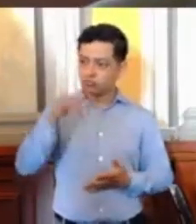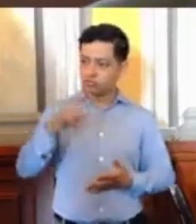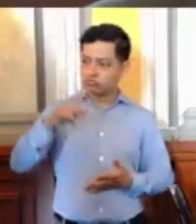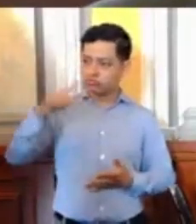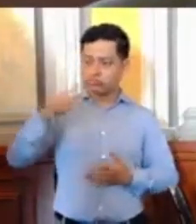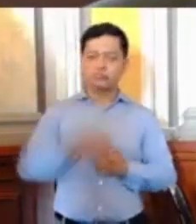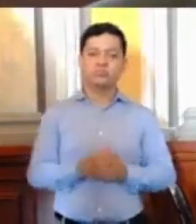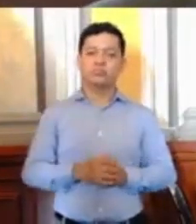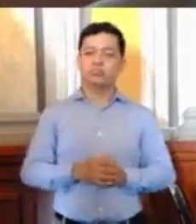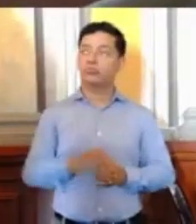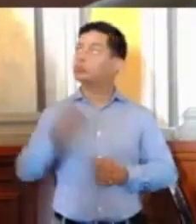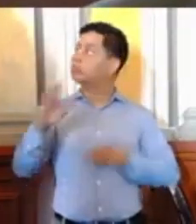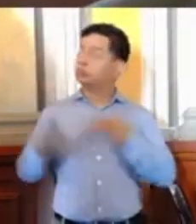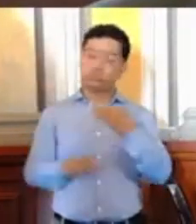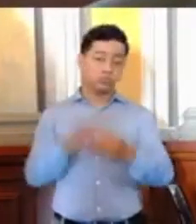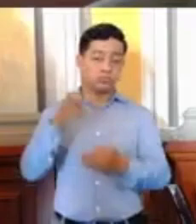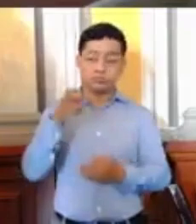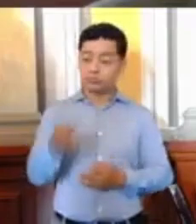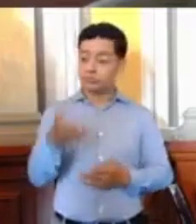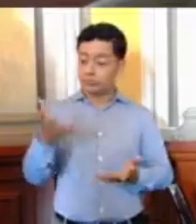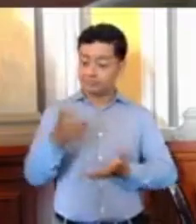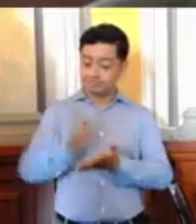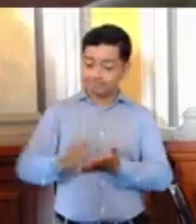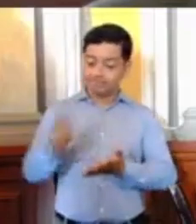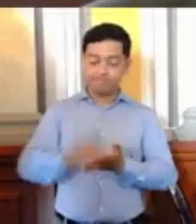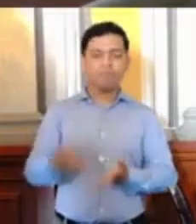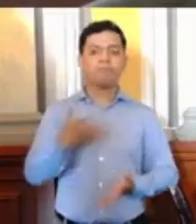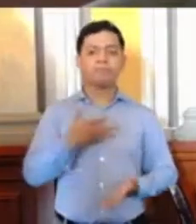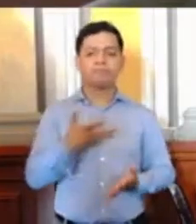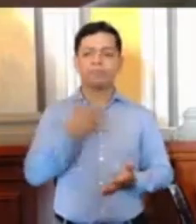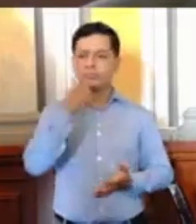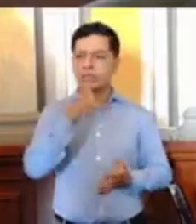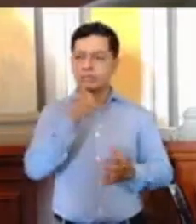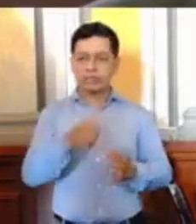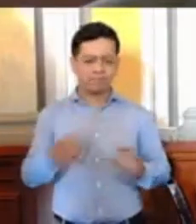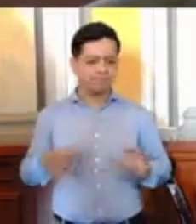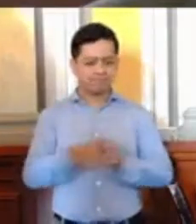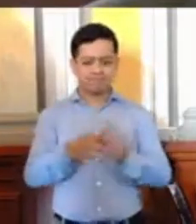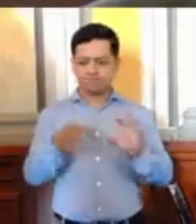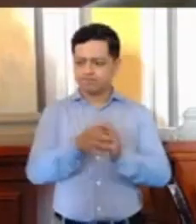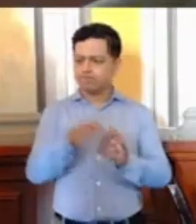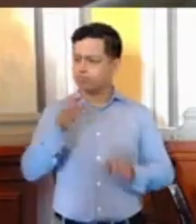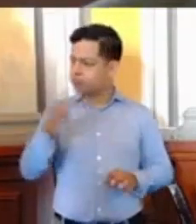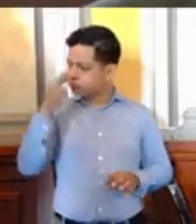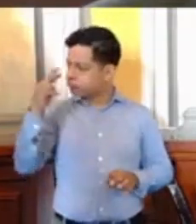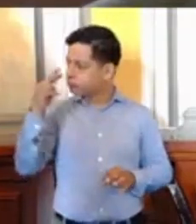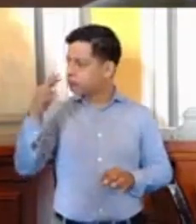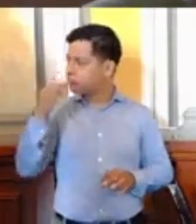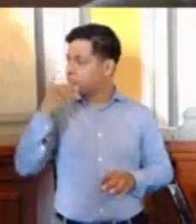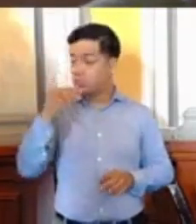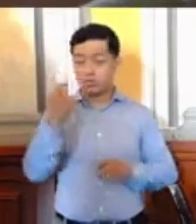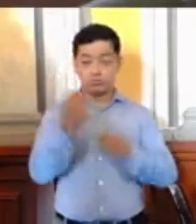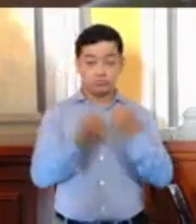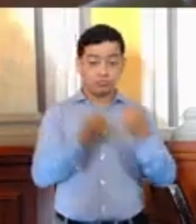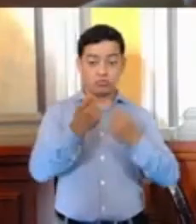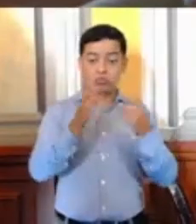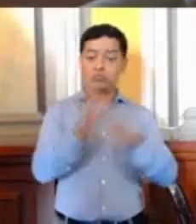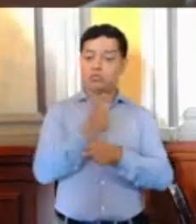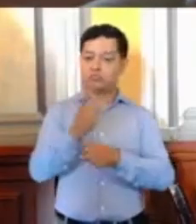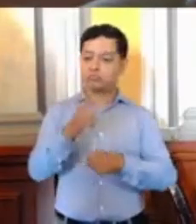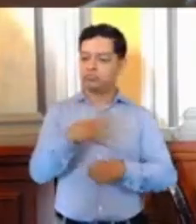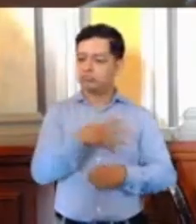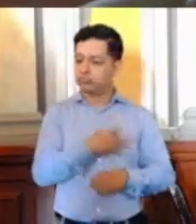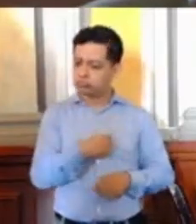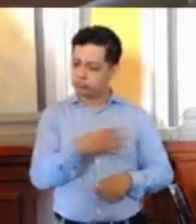italianos. Todos estos escritores tienen un lazo especial con México. Algunos por ser